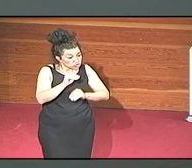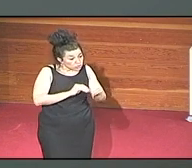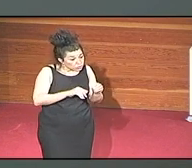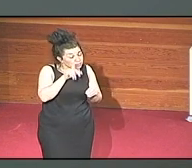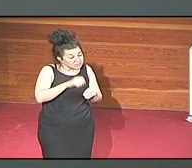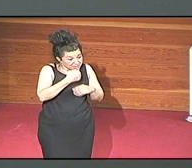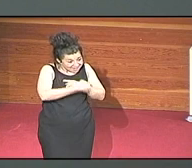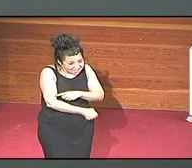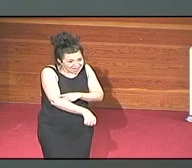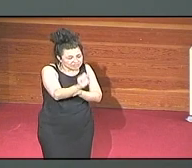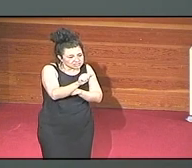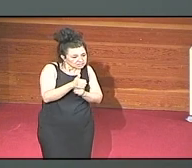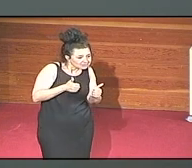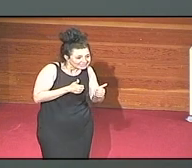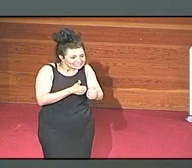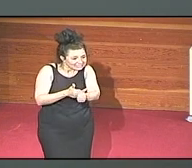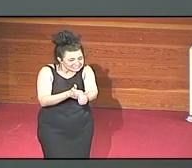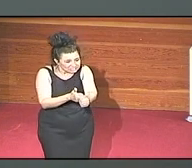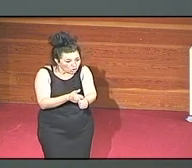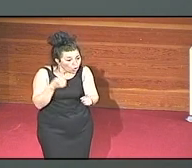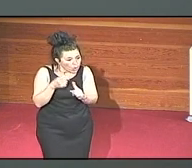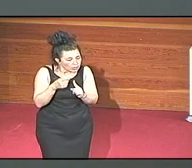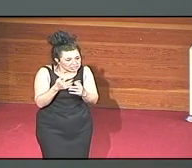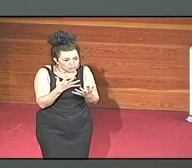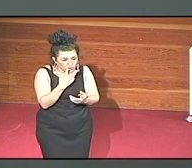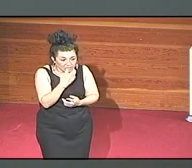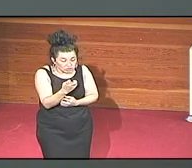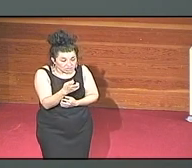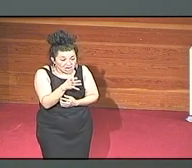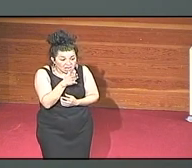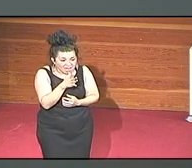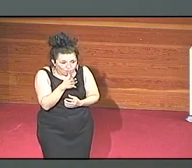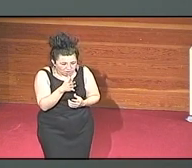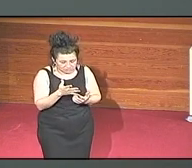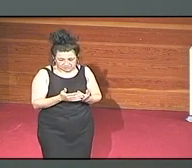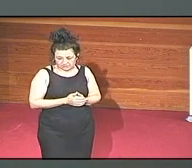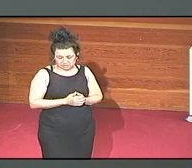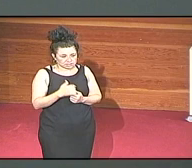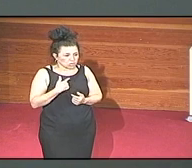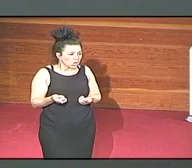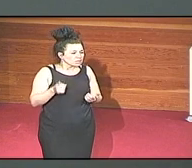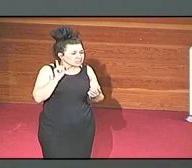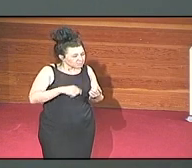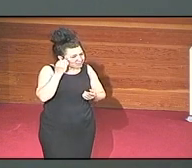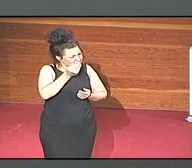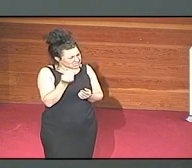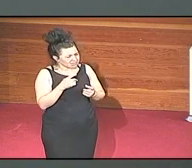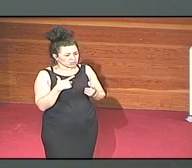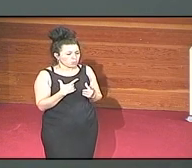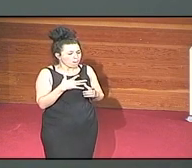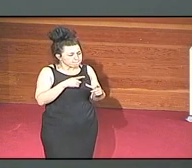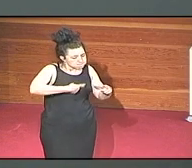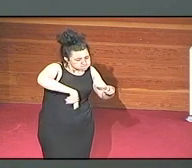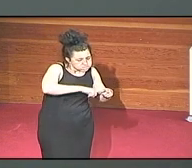encontrar pozos de agua de nuevo yo pensaba que iba a hablar de historias sobre sequías sobre pozos secos este tipo